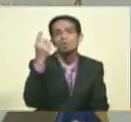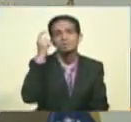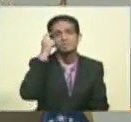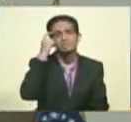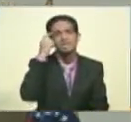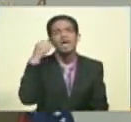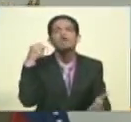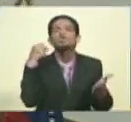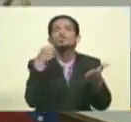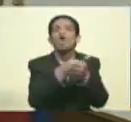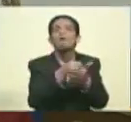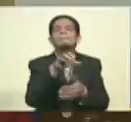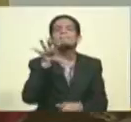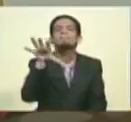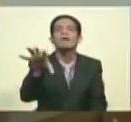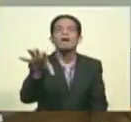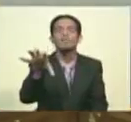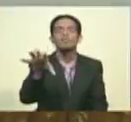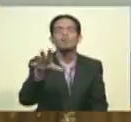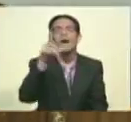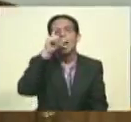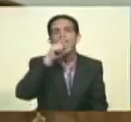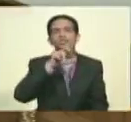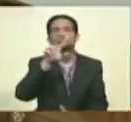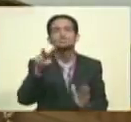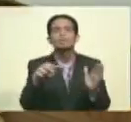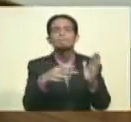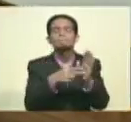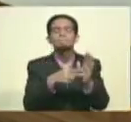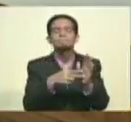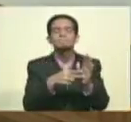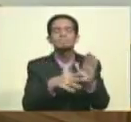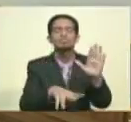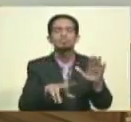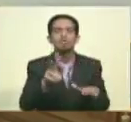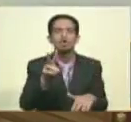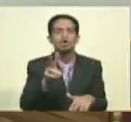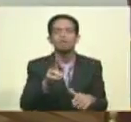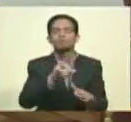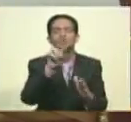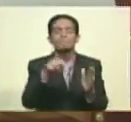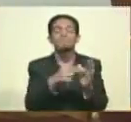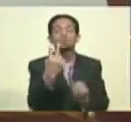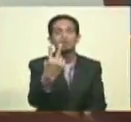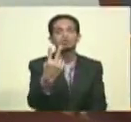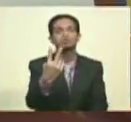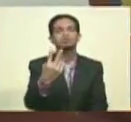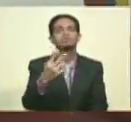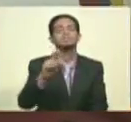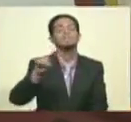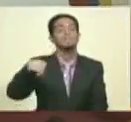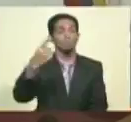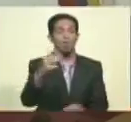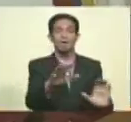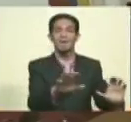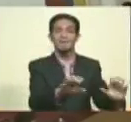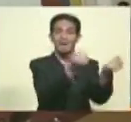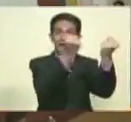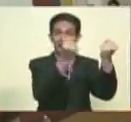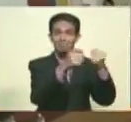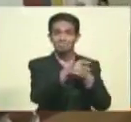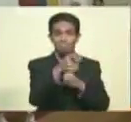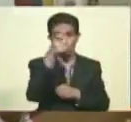de Estado del 2002, cómo llegó Chávez, después del rescate que logró